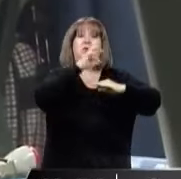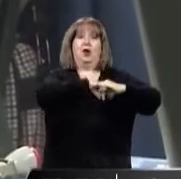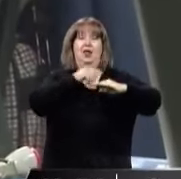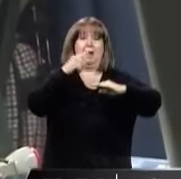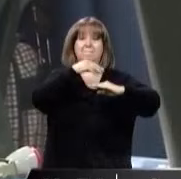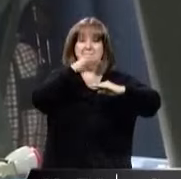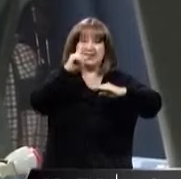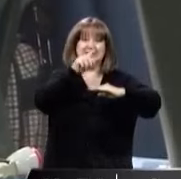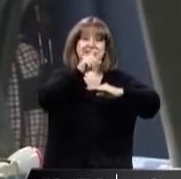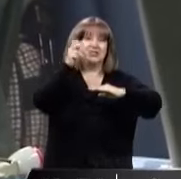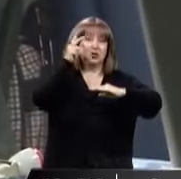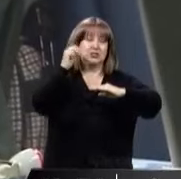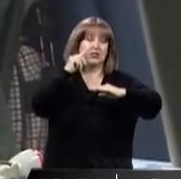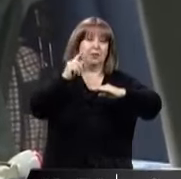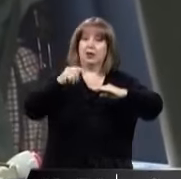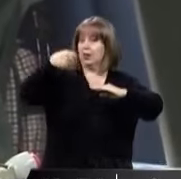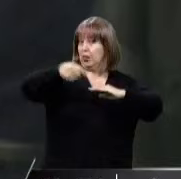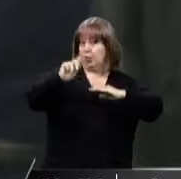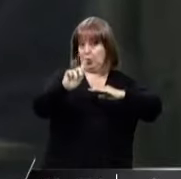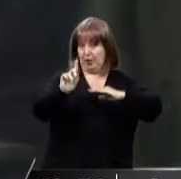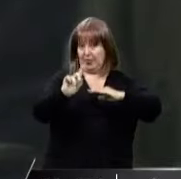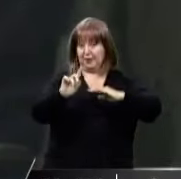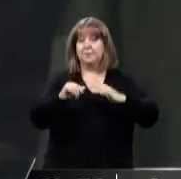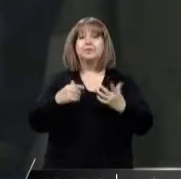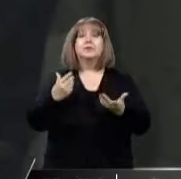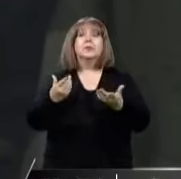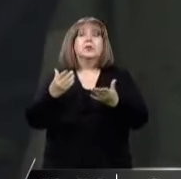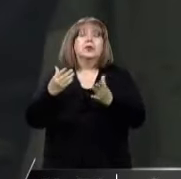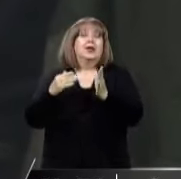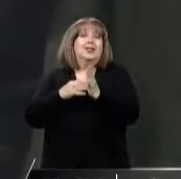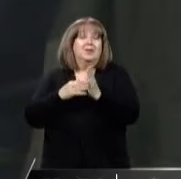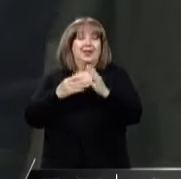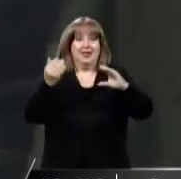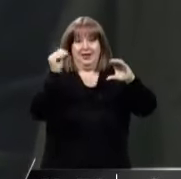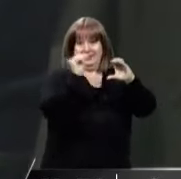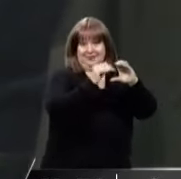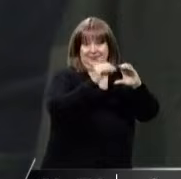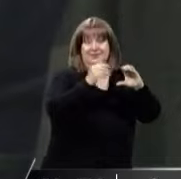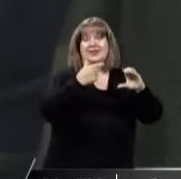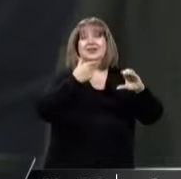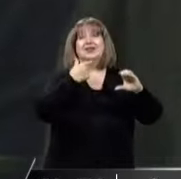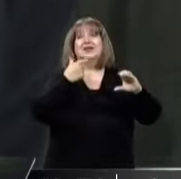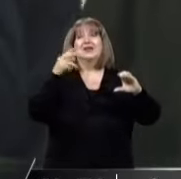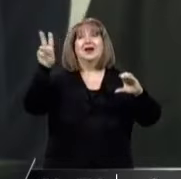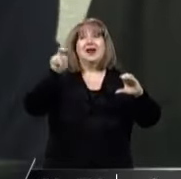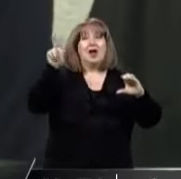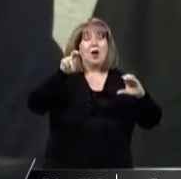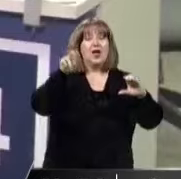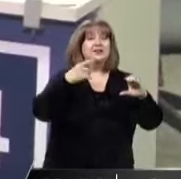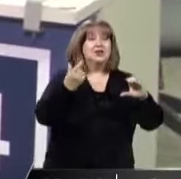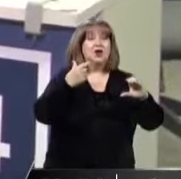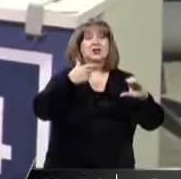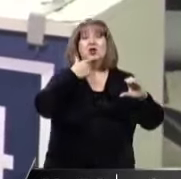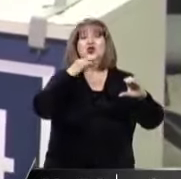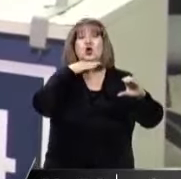la liquidación de un gran monto de soja en esta segunda etapa del programa instaurado por el Ministerio de Economía que